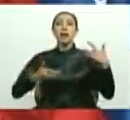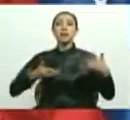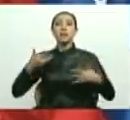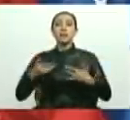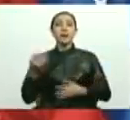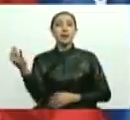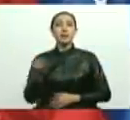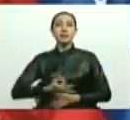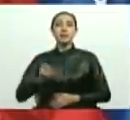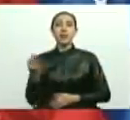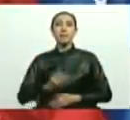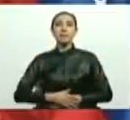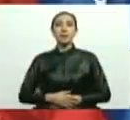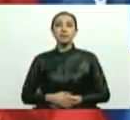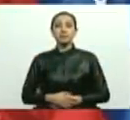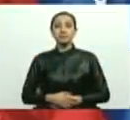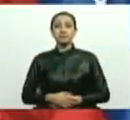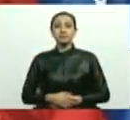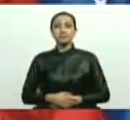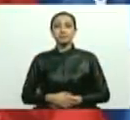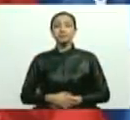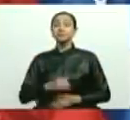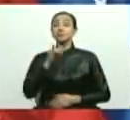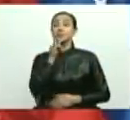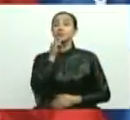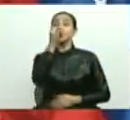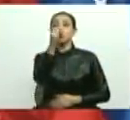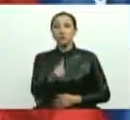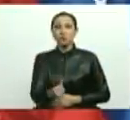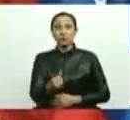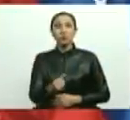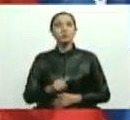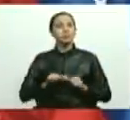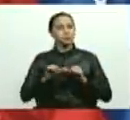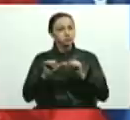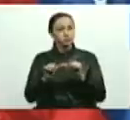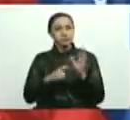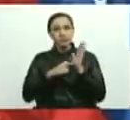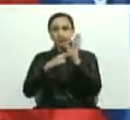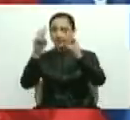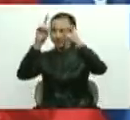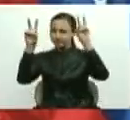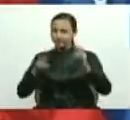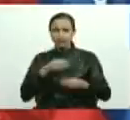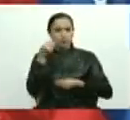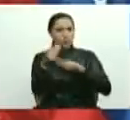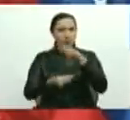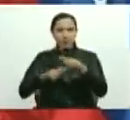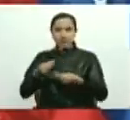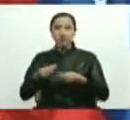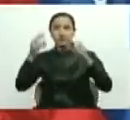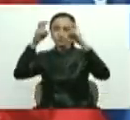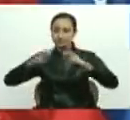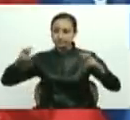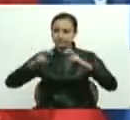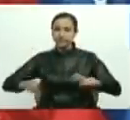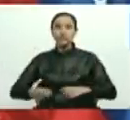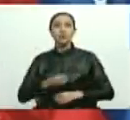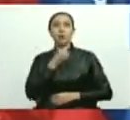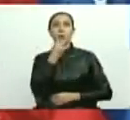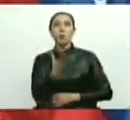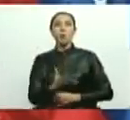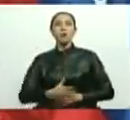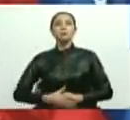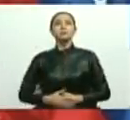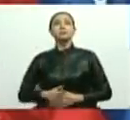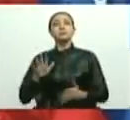siempre con el afán de informar y adelantar las acciones que, por el bien de la